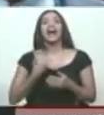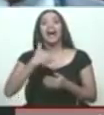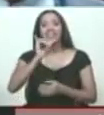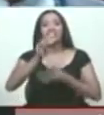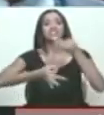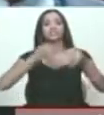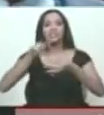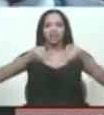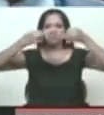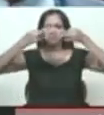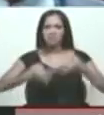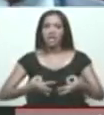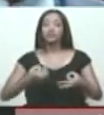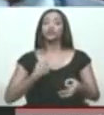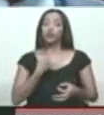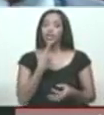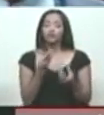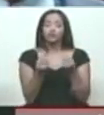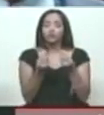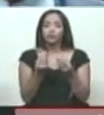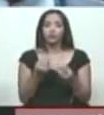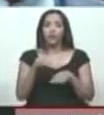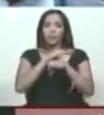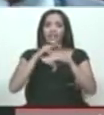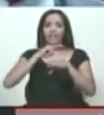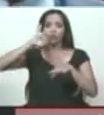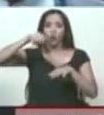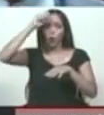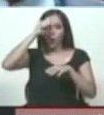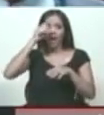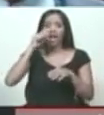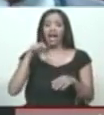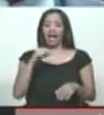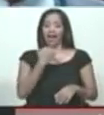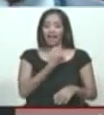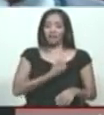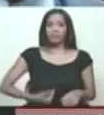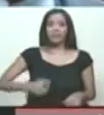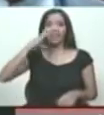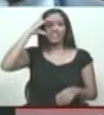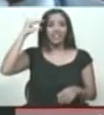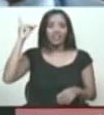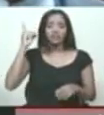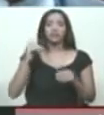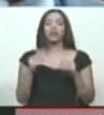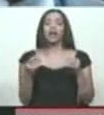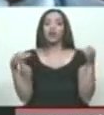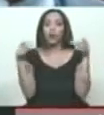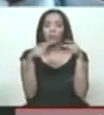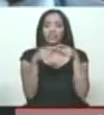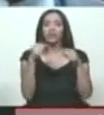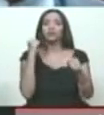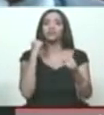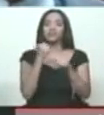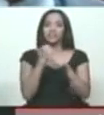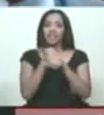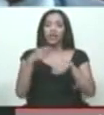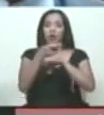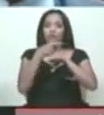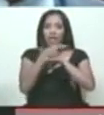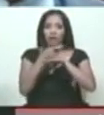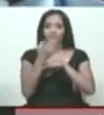bien. Yo le he dicho mucho al ministro Rodríguez, a la vicepresidenta Delcy Rodríguez, a los compañeros de gobierno que están al frente de esta batalla.